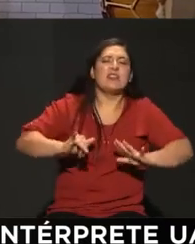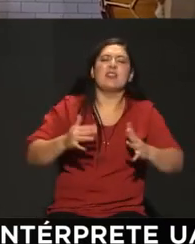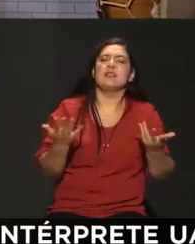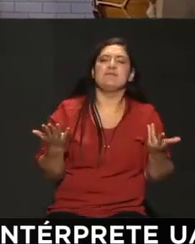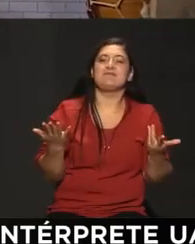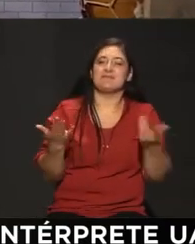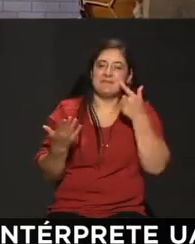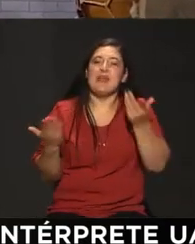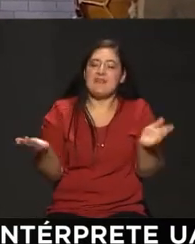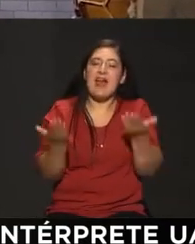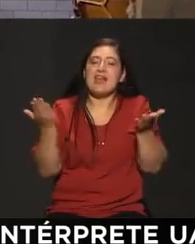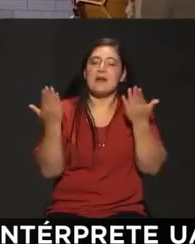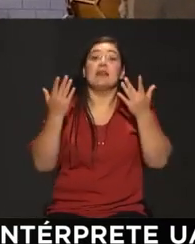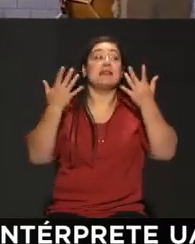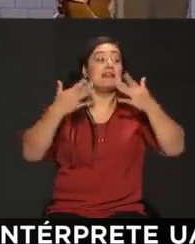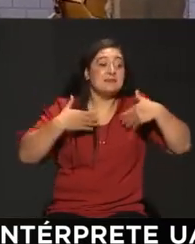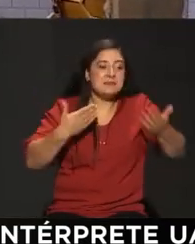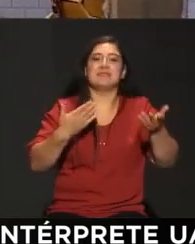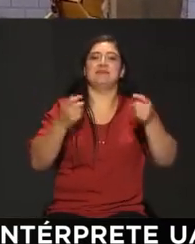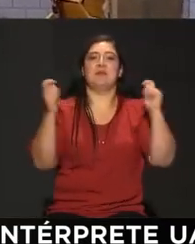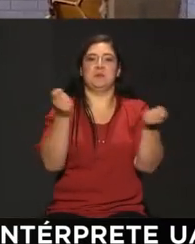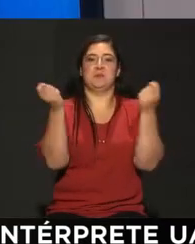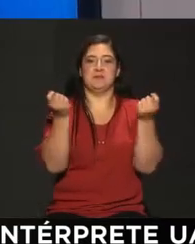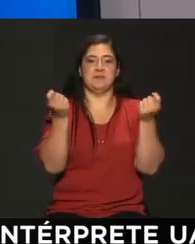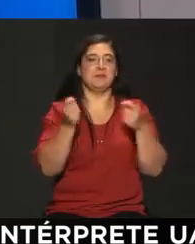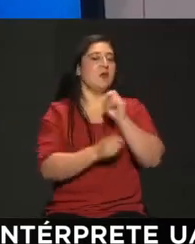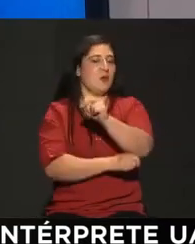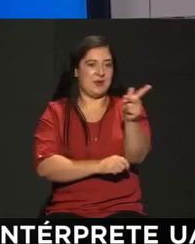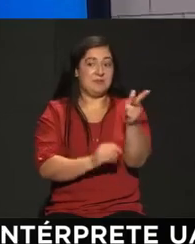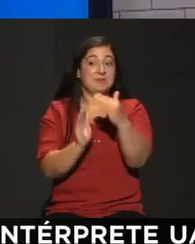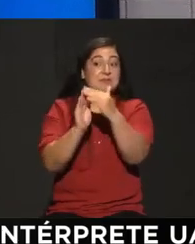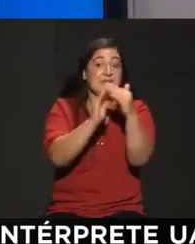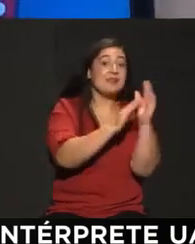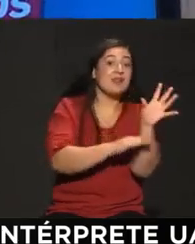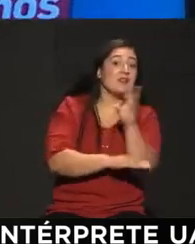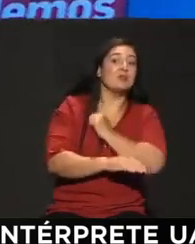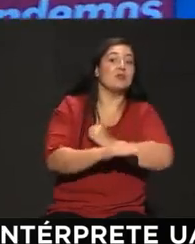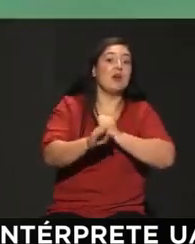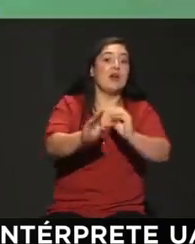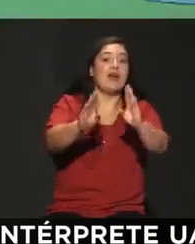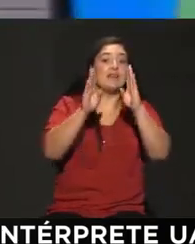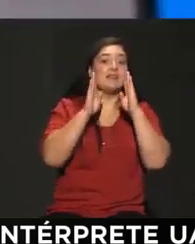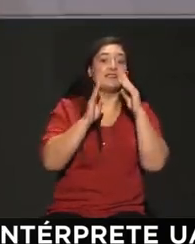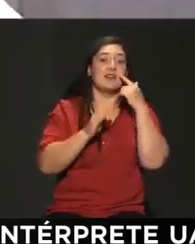Catalina, bien animaditos para irnos a unos mensajes institucionales. Claro que sí. Todos en casita, muy atentos. Así que...